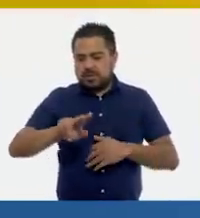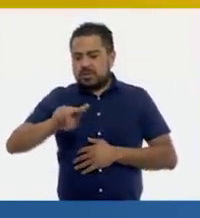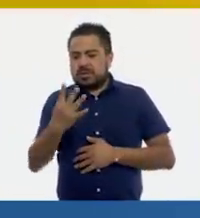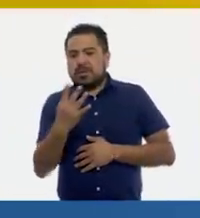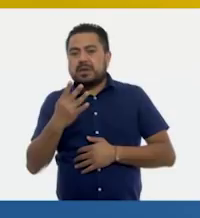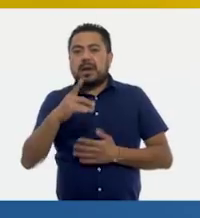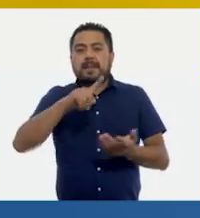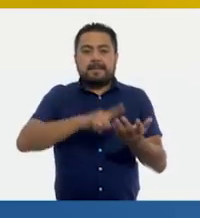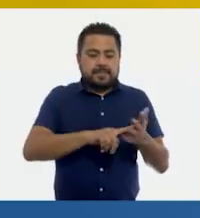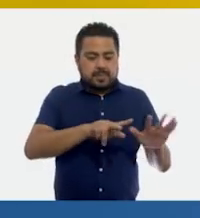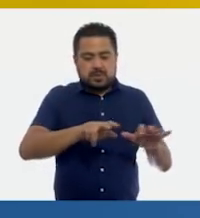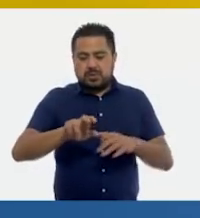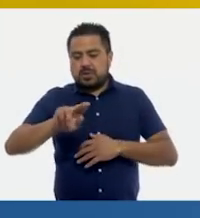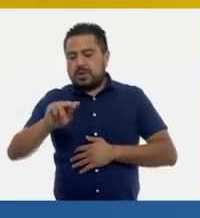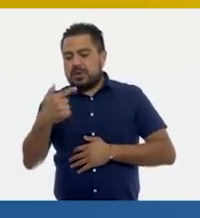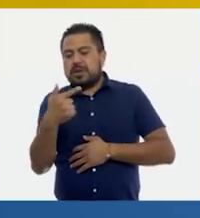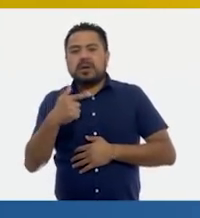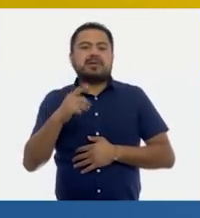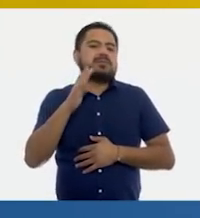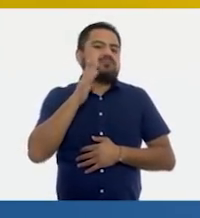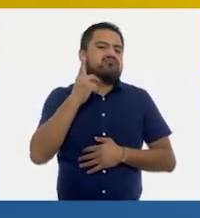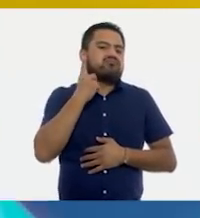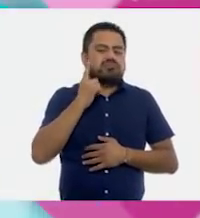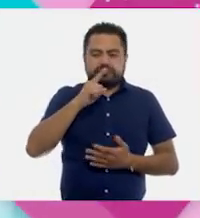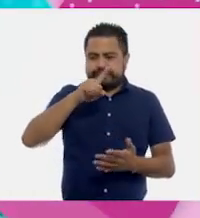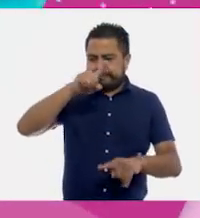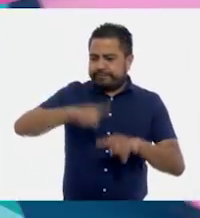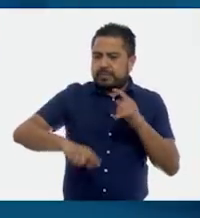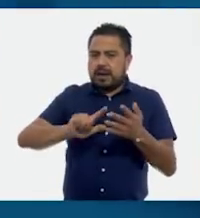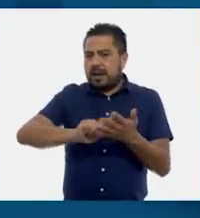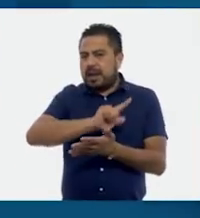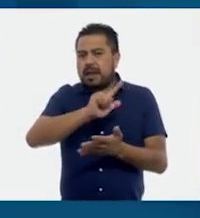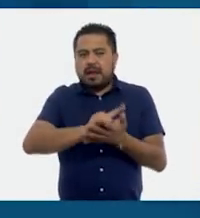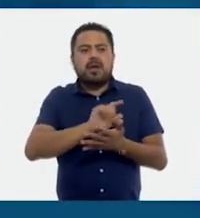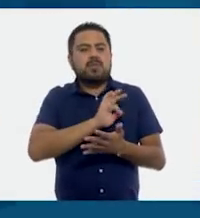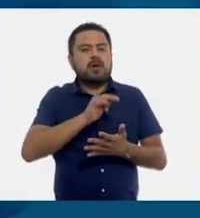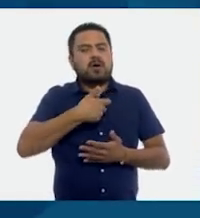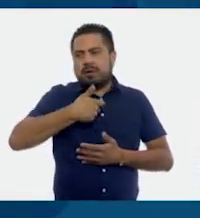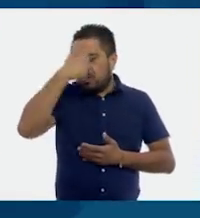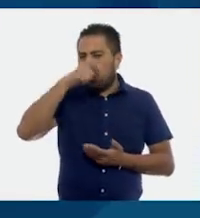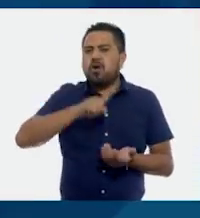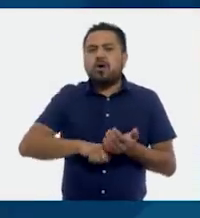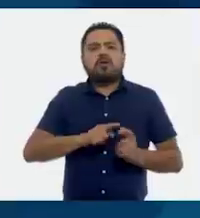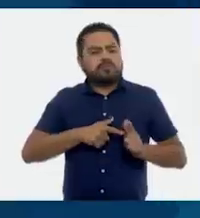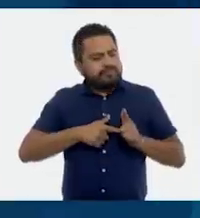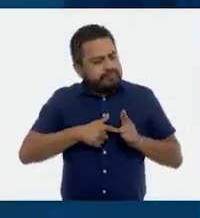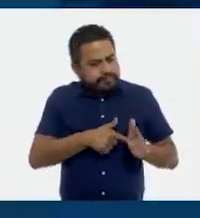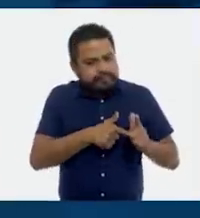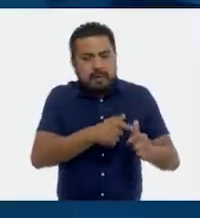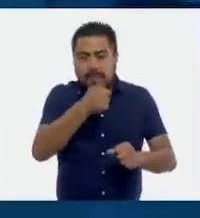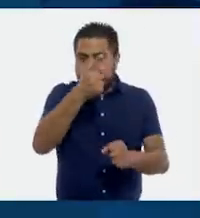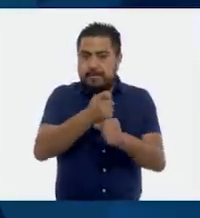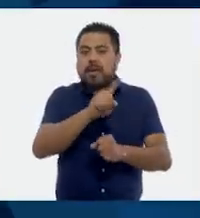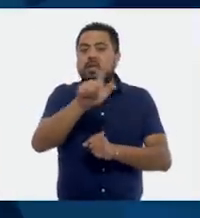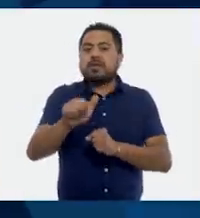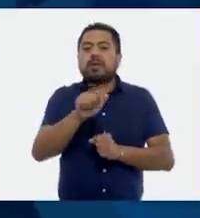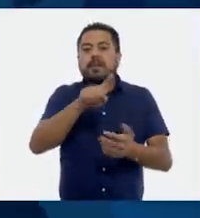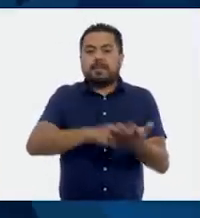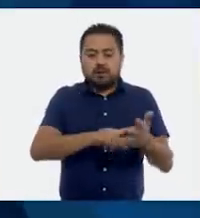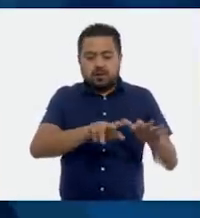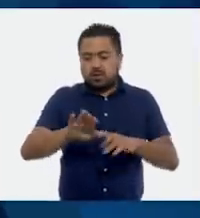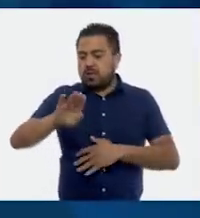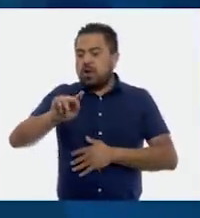en 1887 el Congreso modificó la ley para que pudiera reelegirse. Primero una vez, pero en